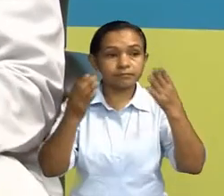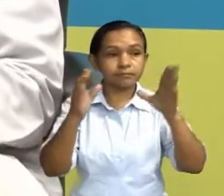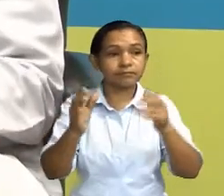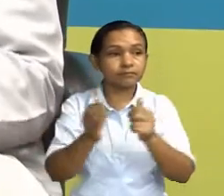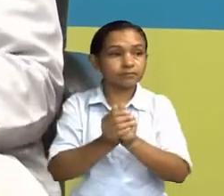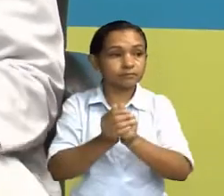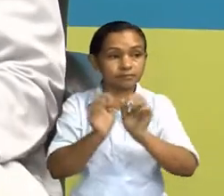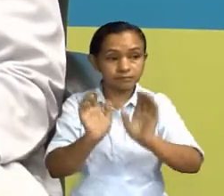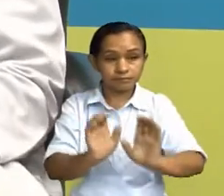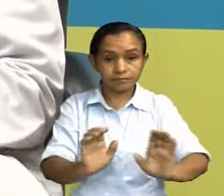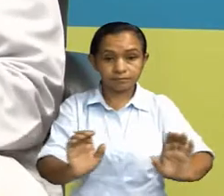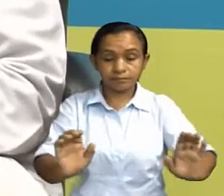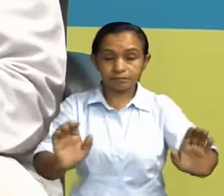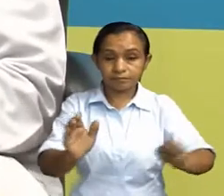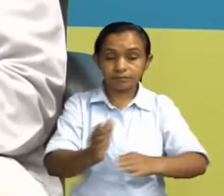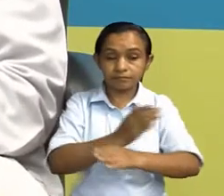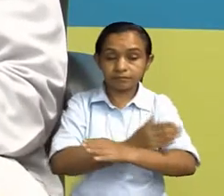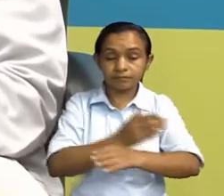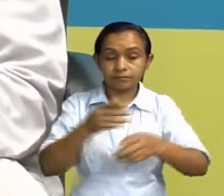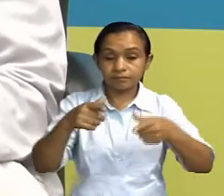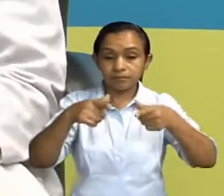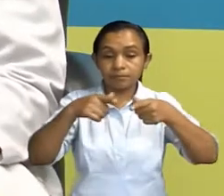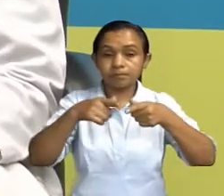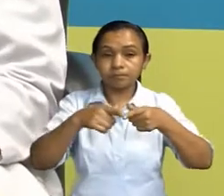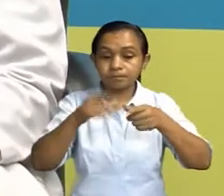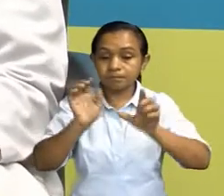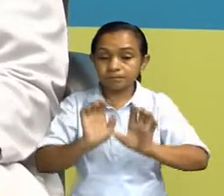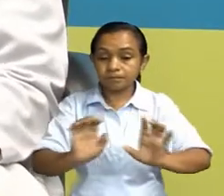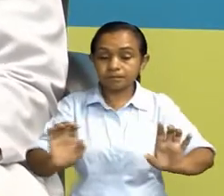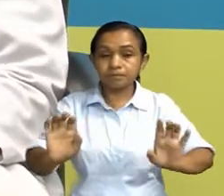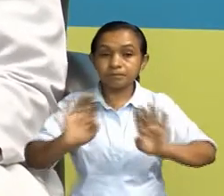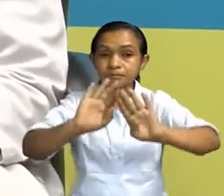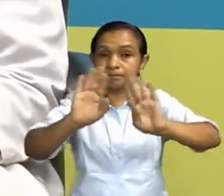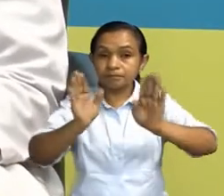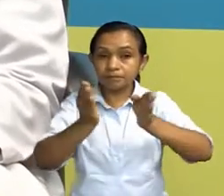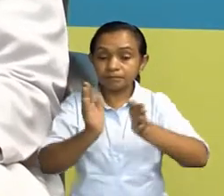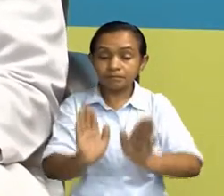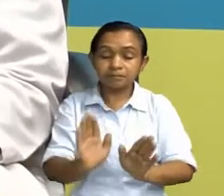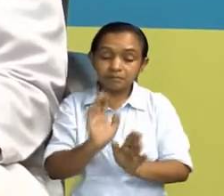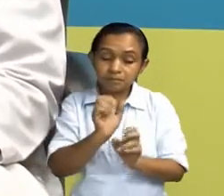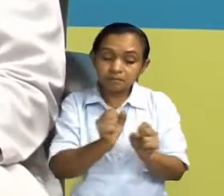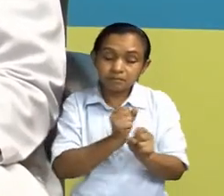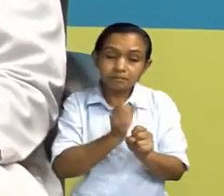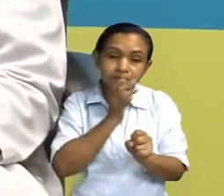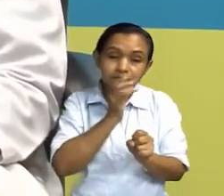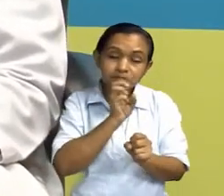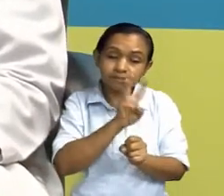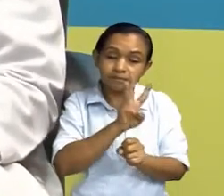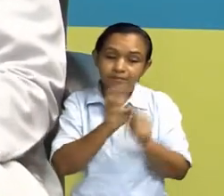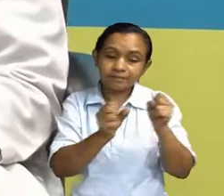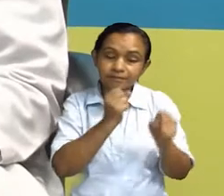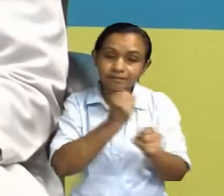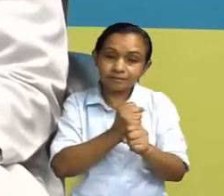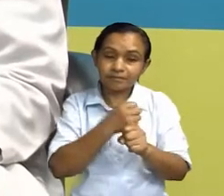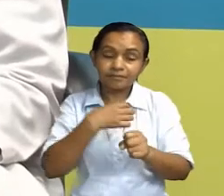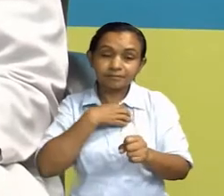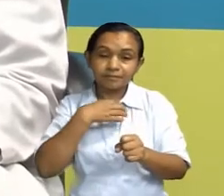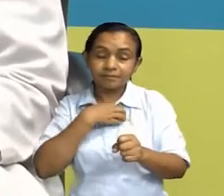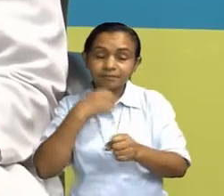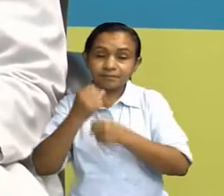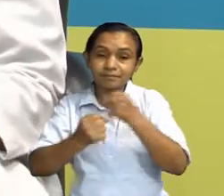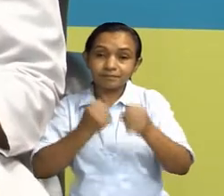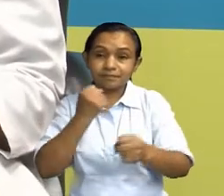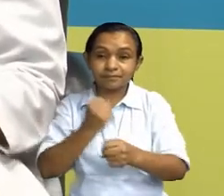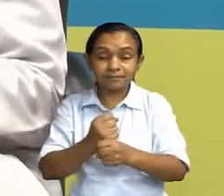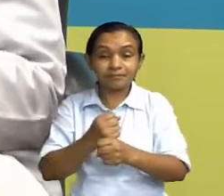niña que es prepúber es una niña que por su anatomía, la edad que tiene, sus cambios anatómicos propios de su edad